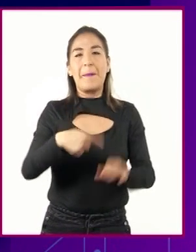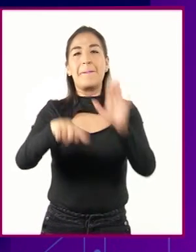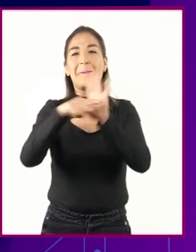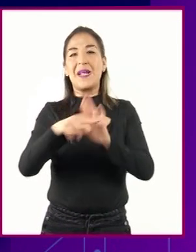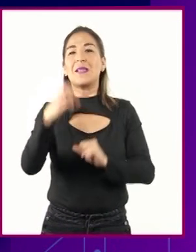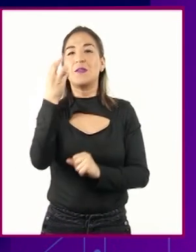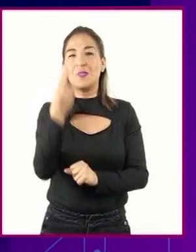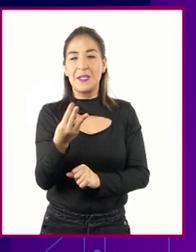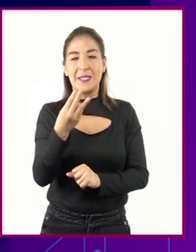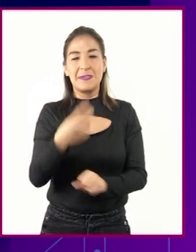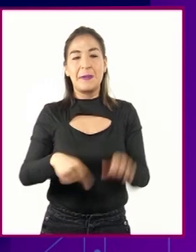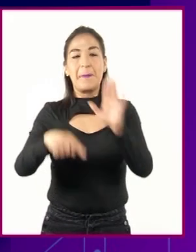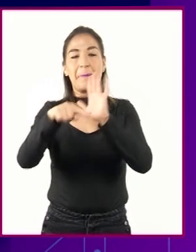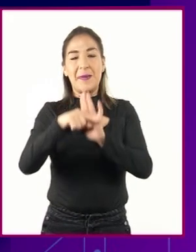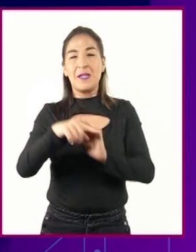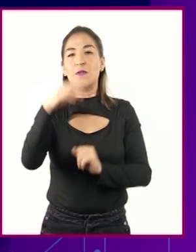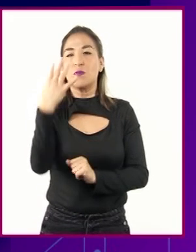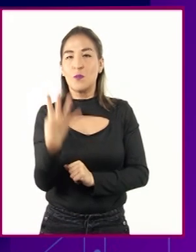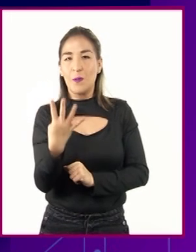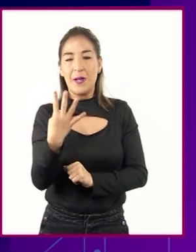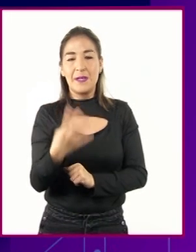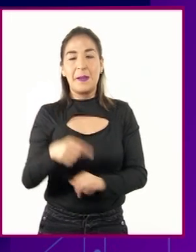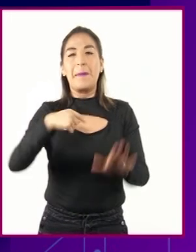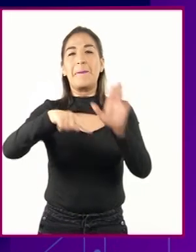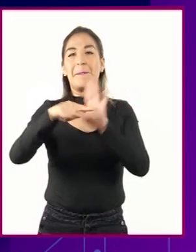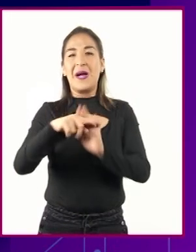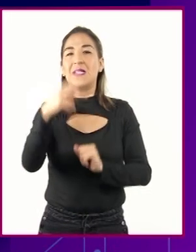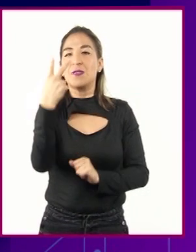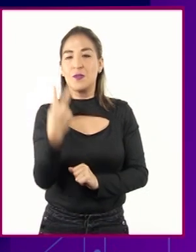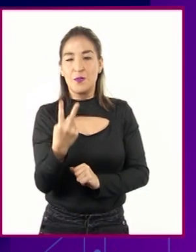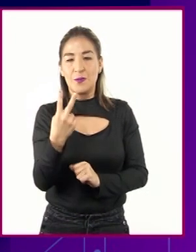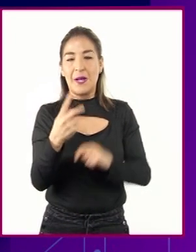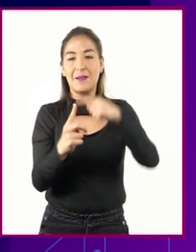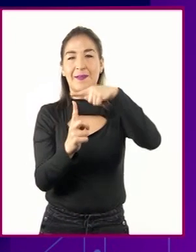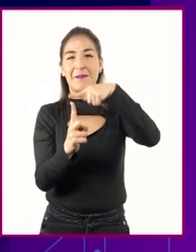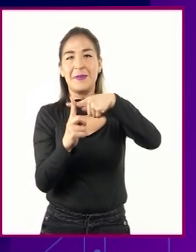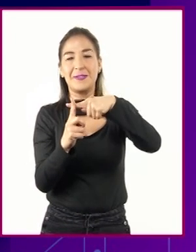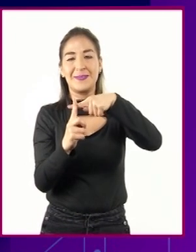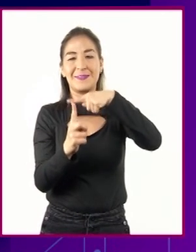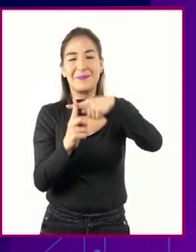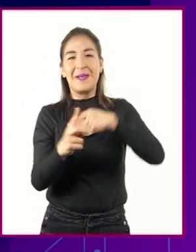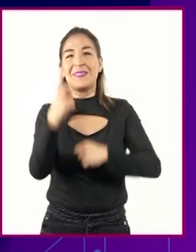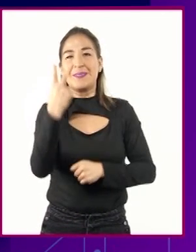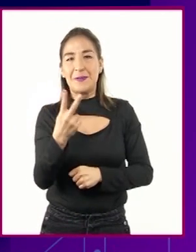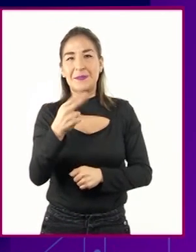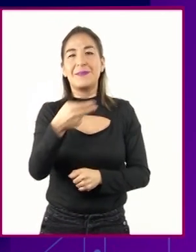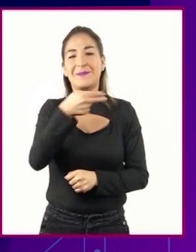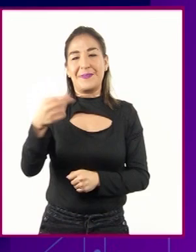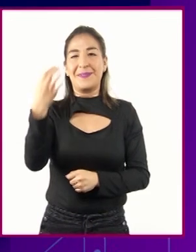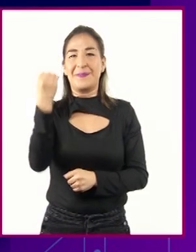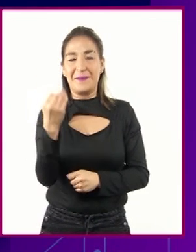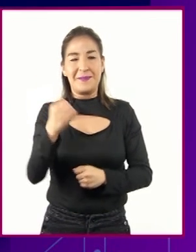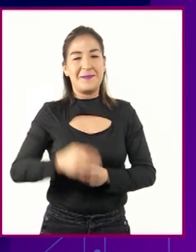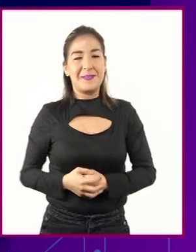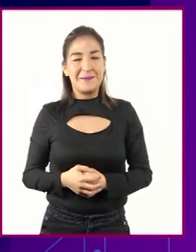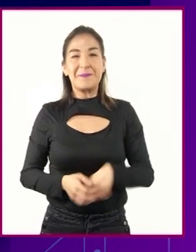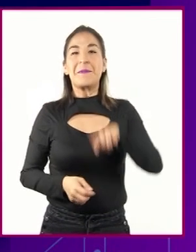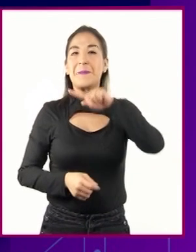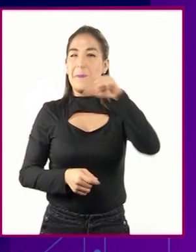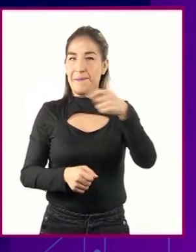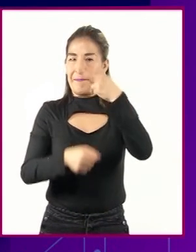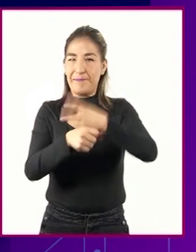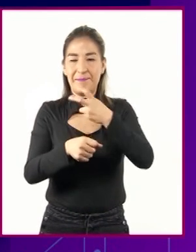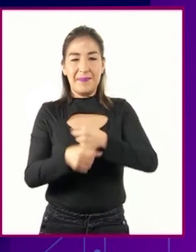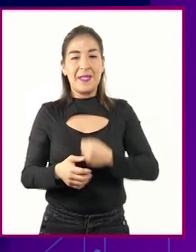3 menos 4 más 2. El resultado es 9. La segunda